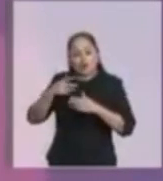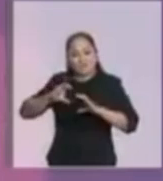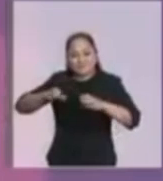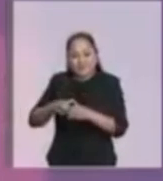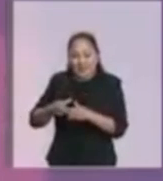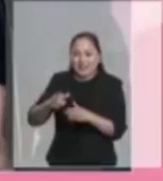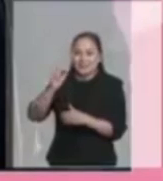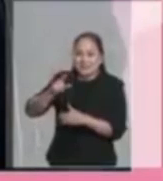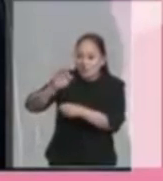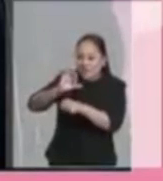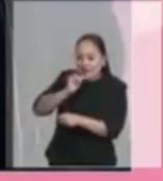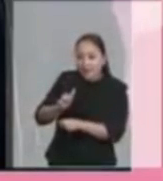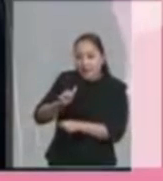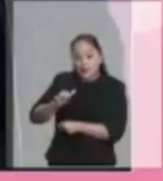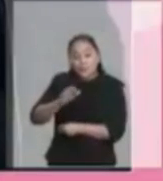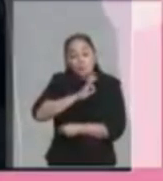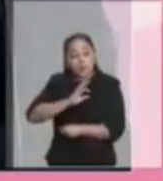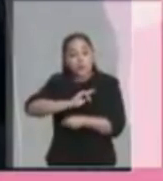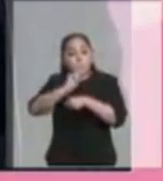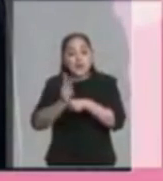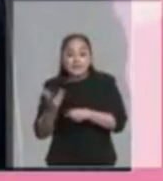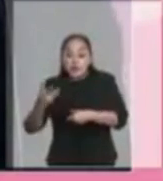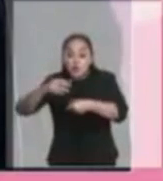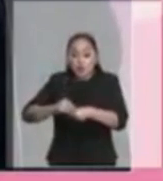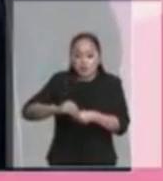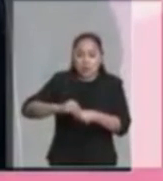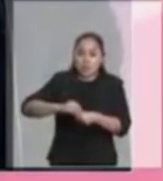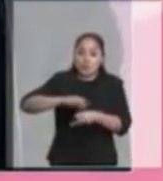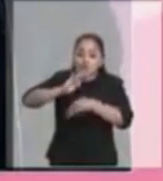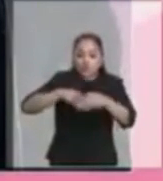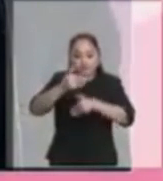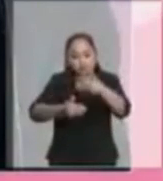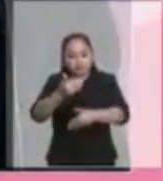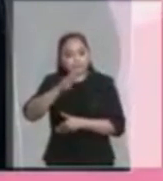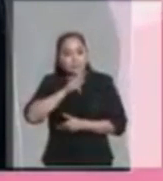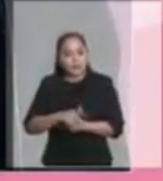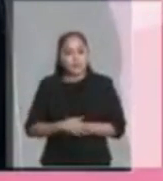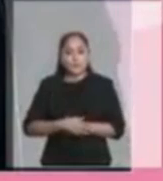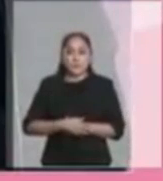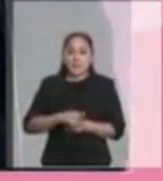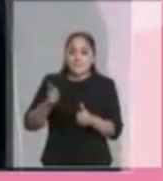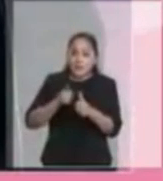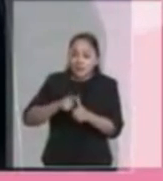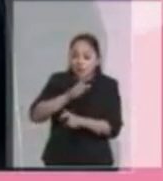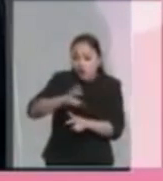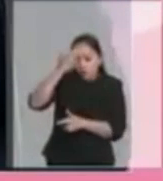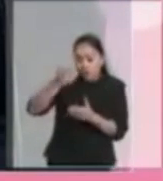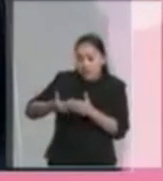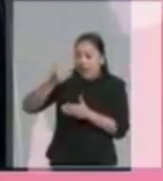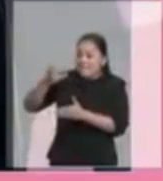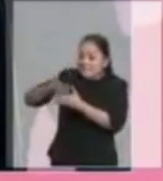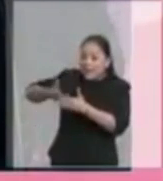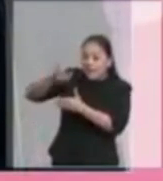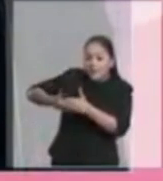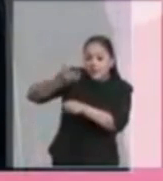incluyente en el que podamos caminar todos juntos. Primer paso, reconocer que tenemos una deuda histórica y condenar